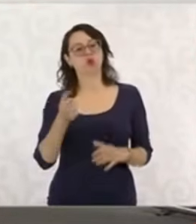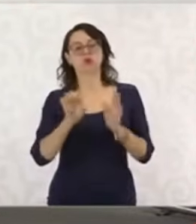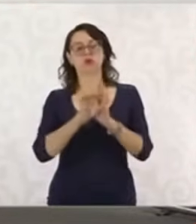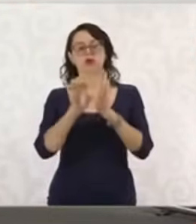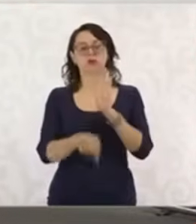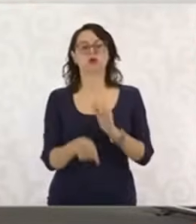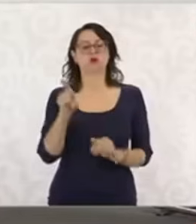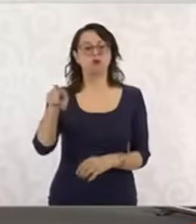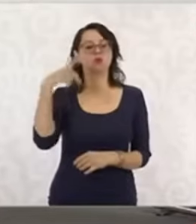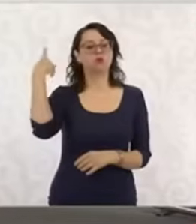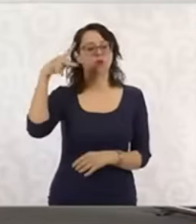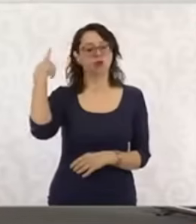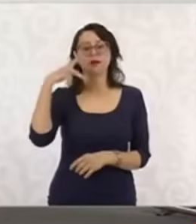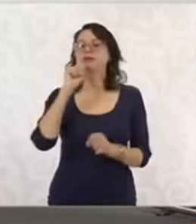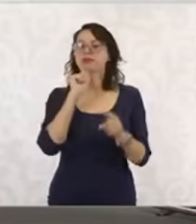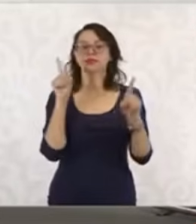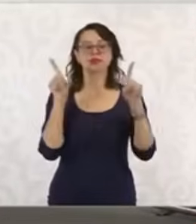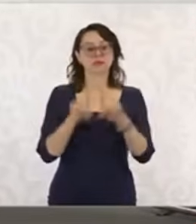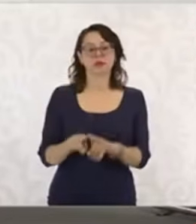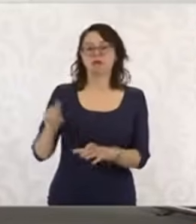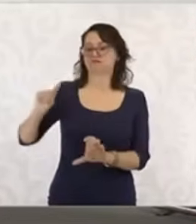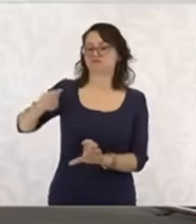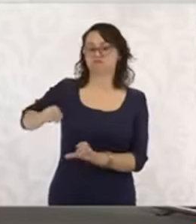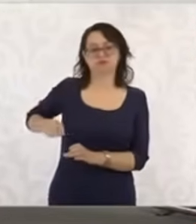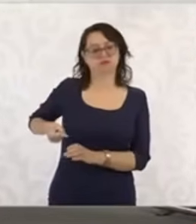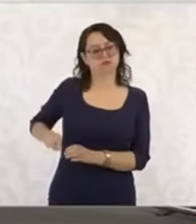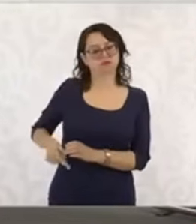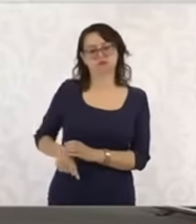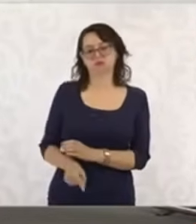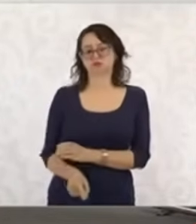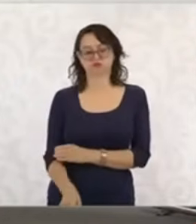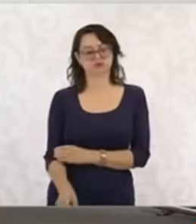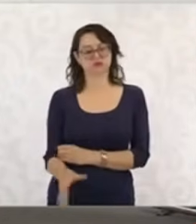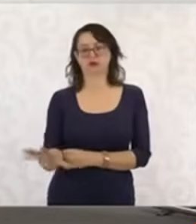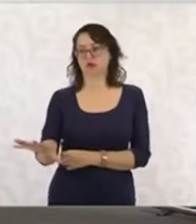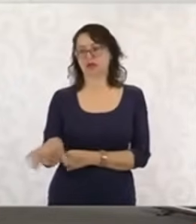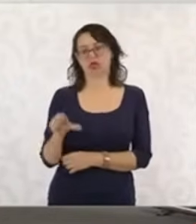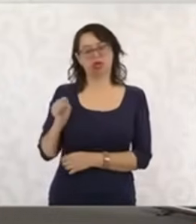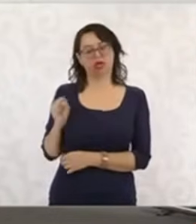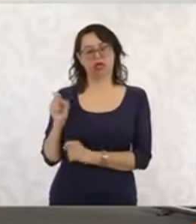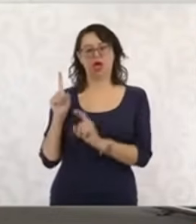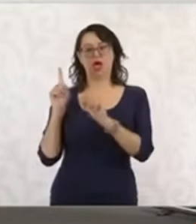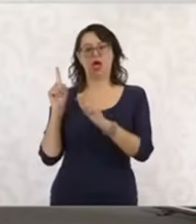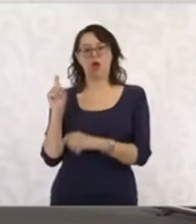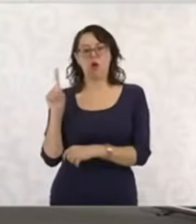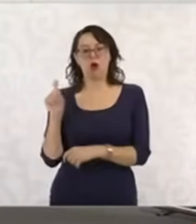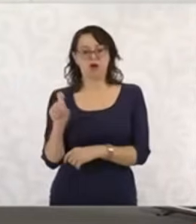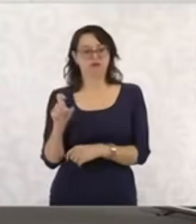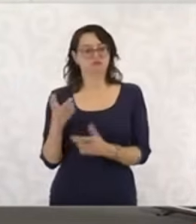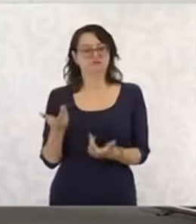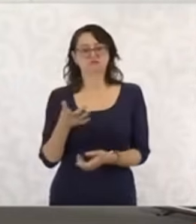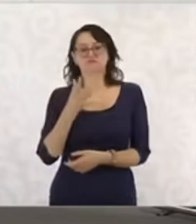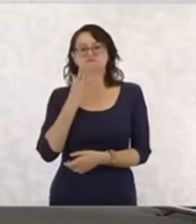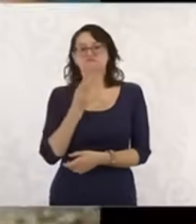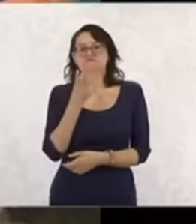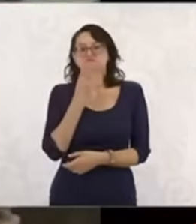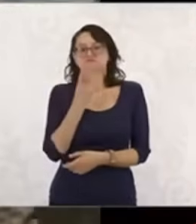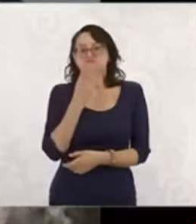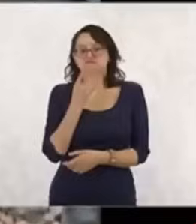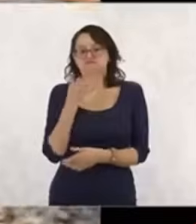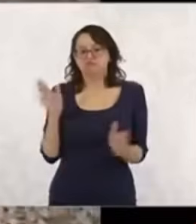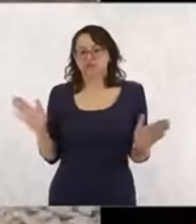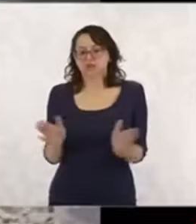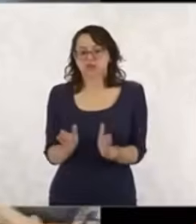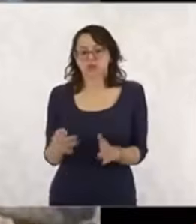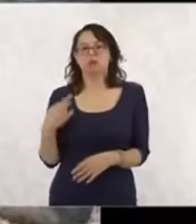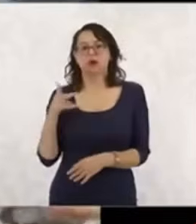Igual se trata de un pozo ilegal. No se trata, no son las grandes construcciones, nada, pero de aquí se